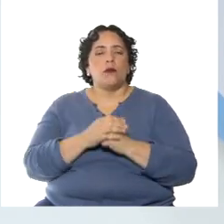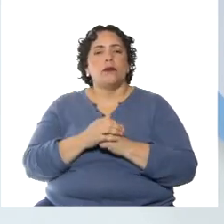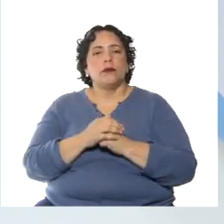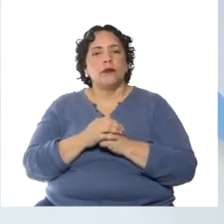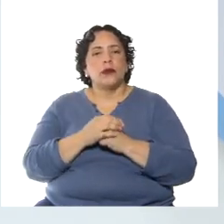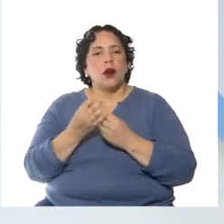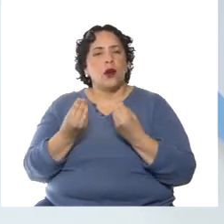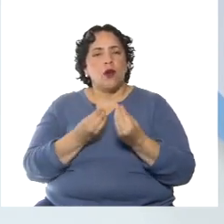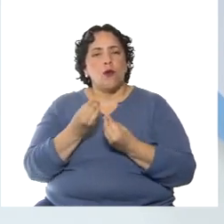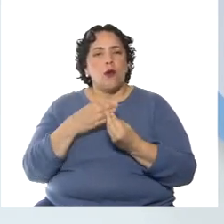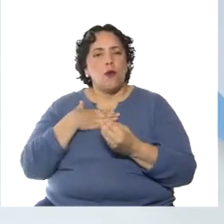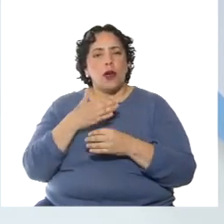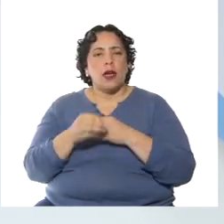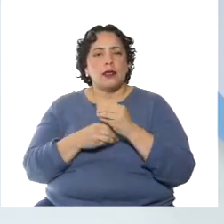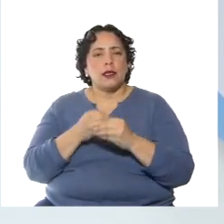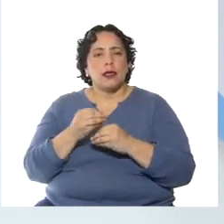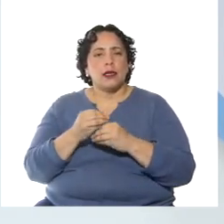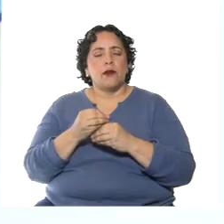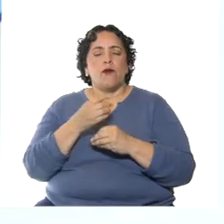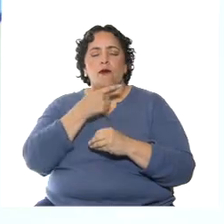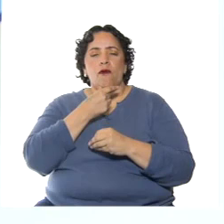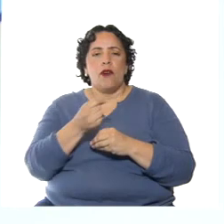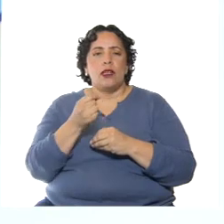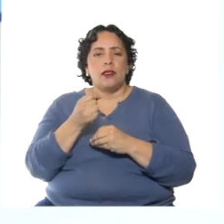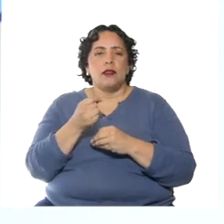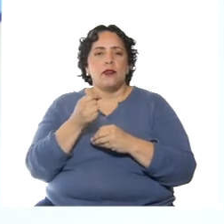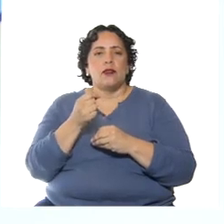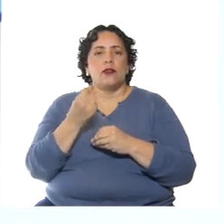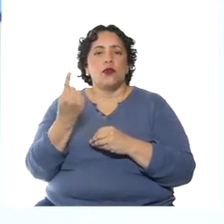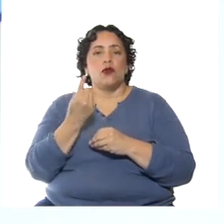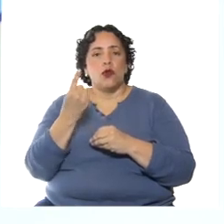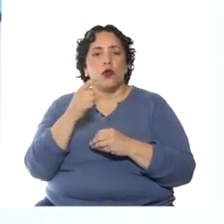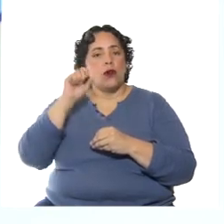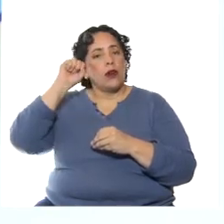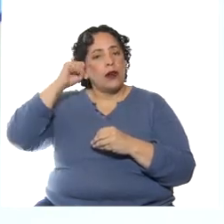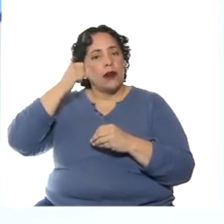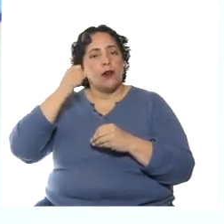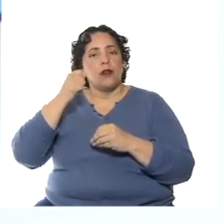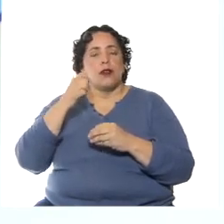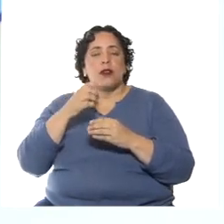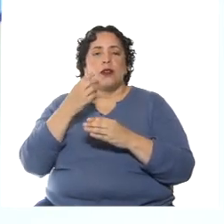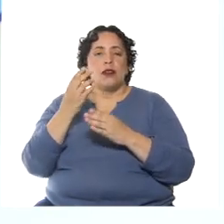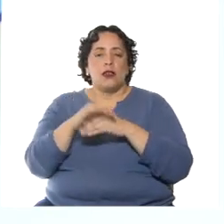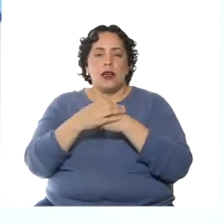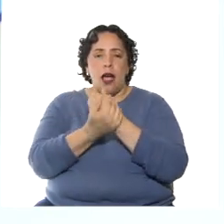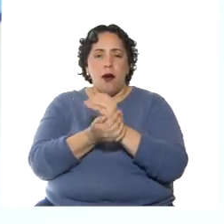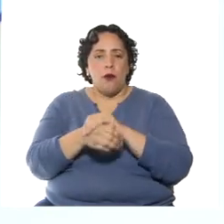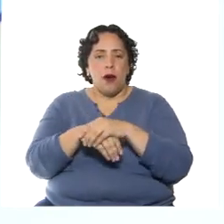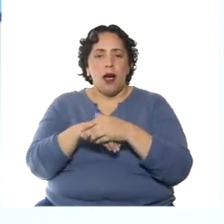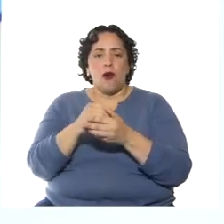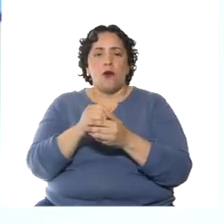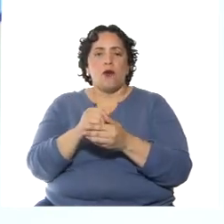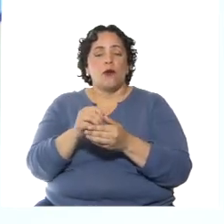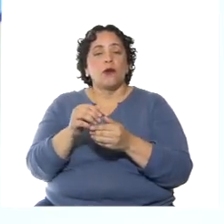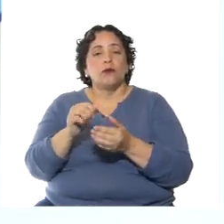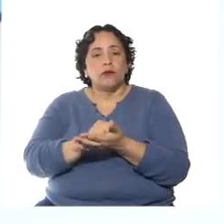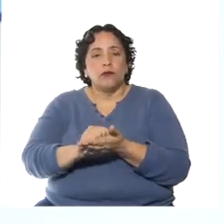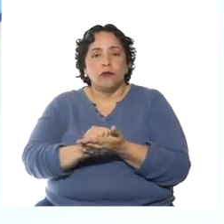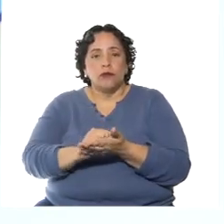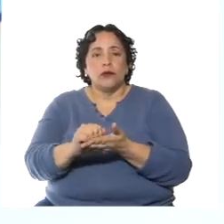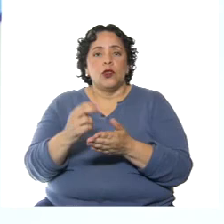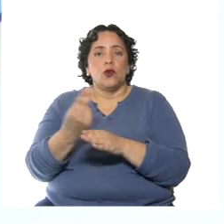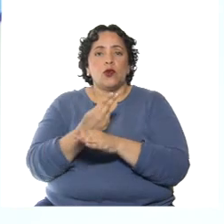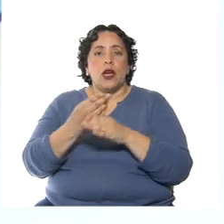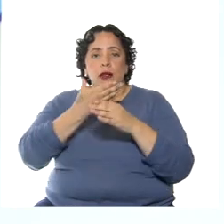cuidamos. Pero, ¿cómo podemos hacer esto, Guillermo? Es muy fácil, Guilherme. Solo debemos recordar el lavado frecuente de las manos con agua y jabón.